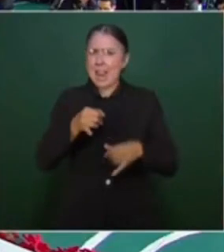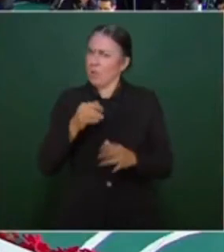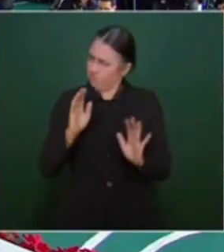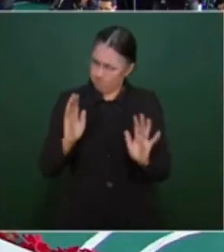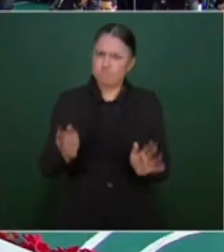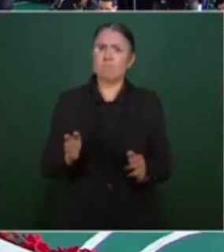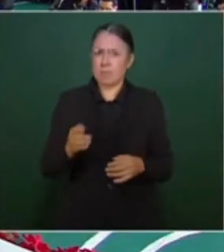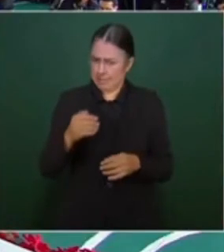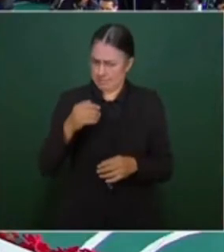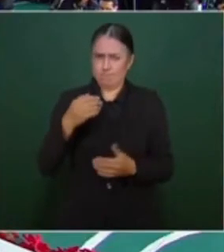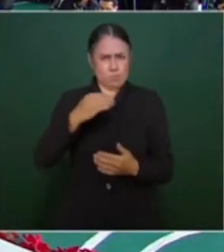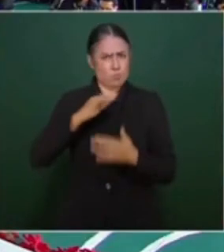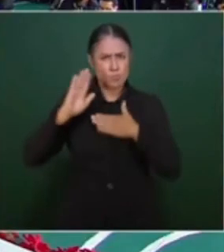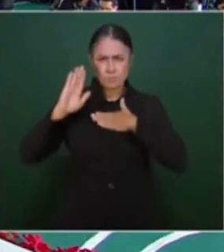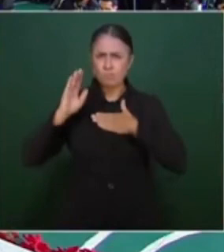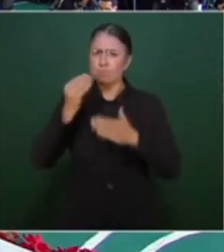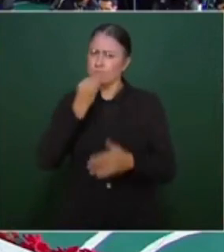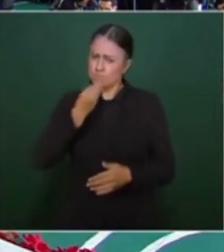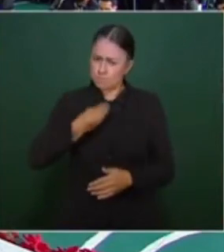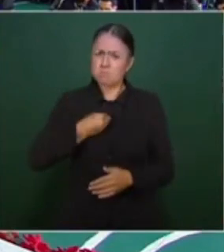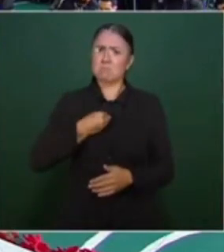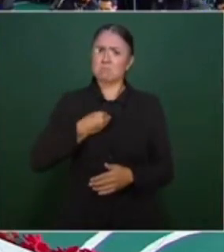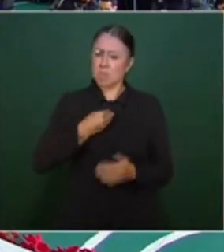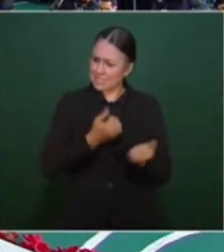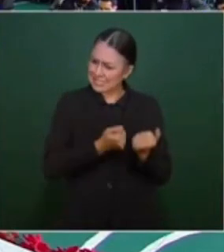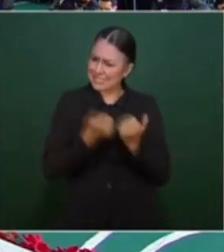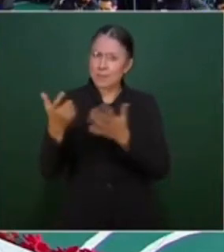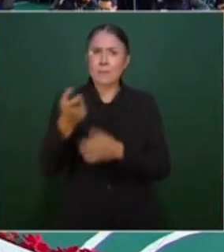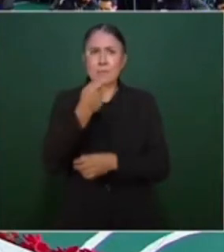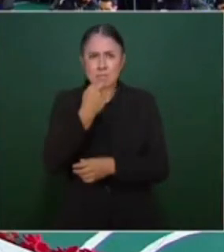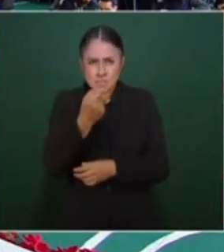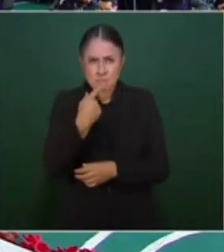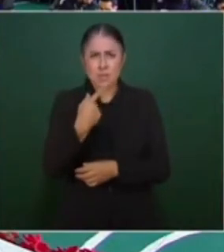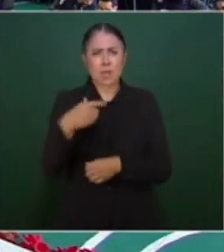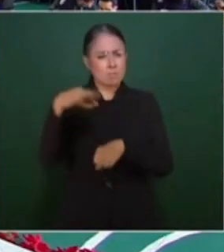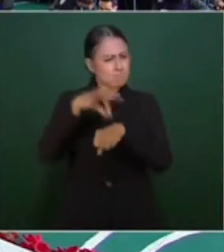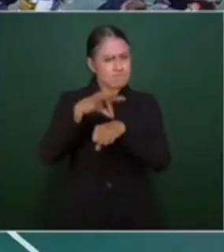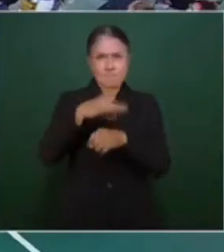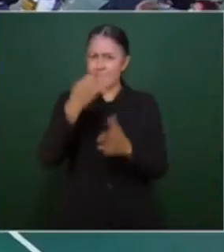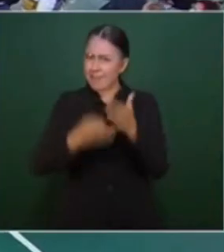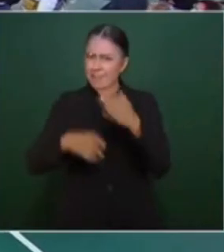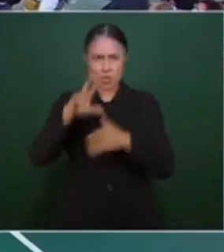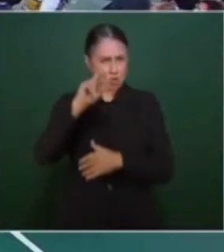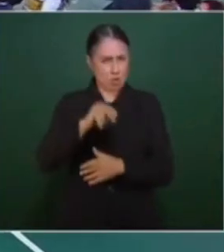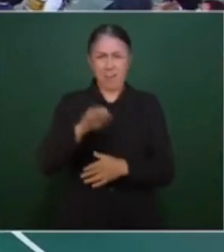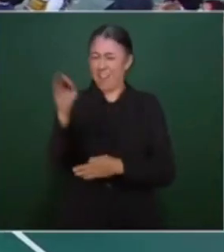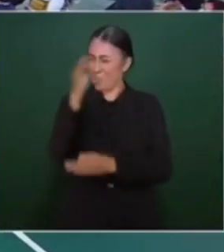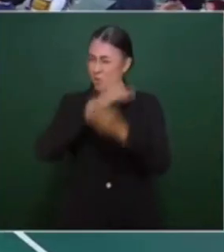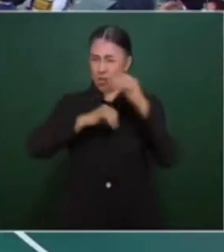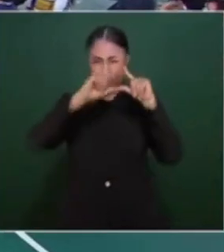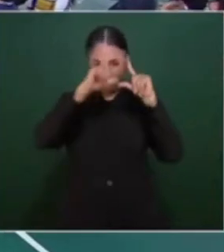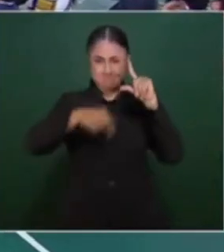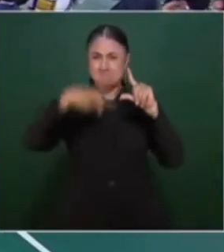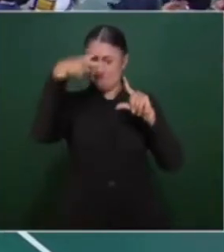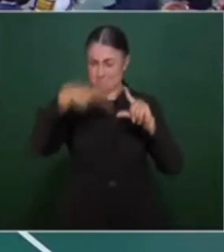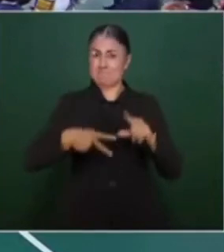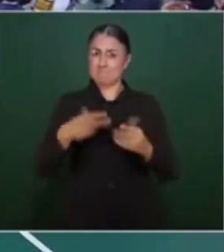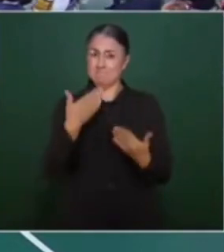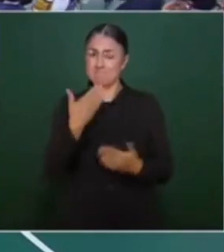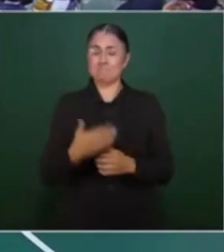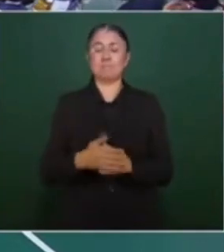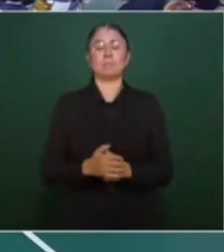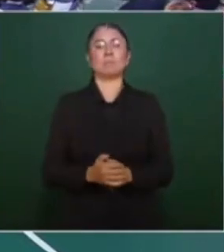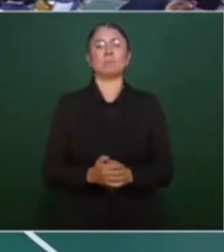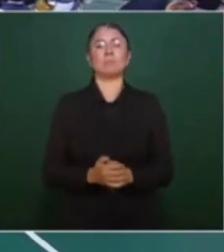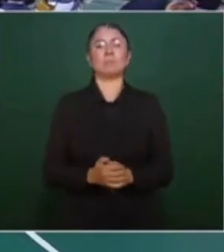y vamos a mejorar el sistema de salud. Gracias. Una segunda pregunta. Aquí